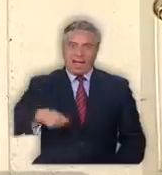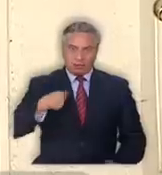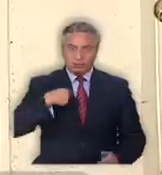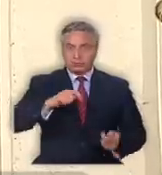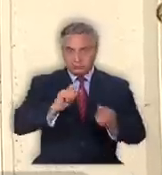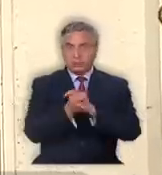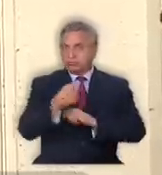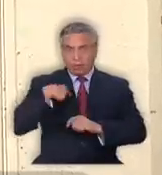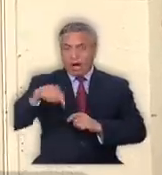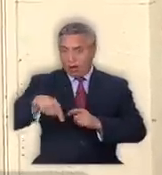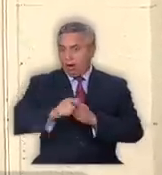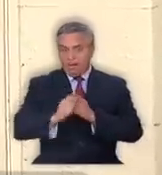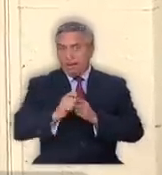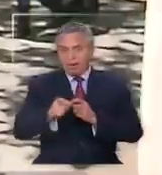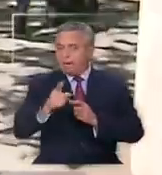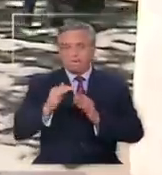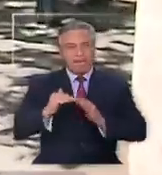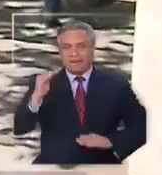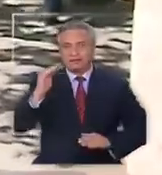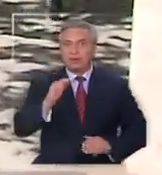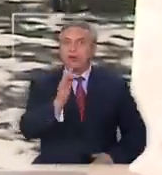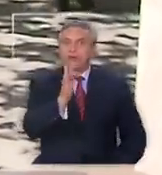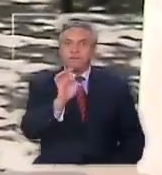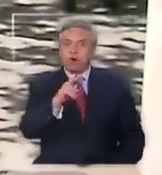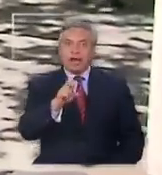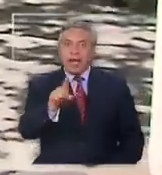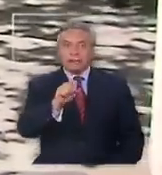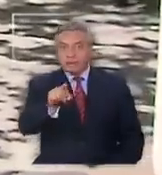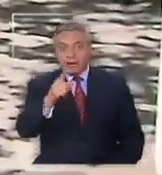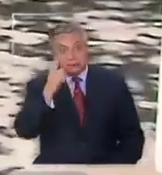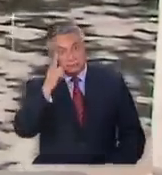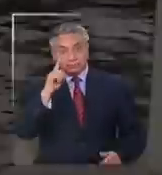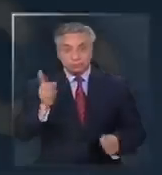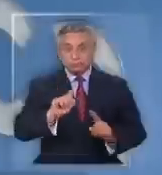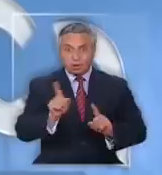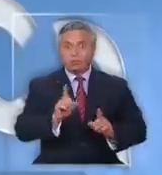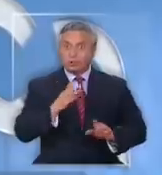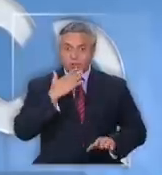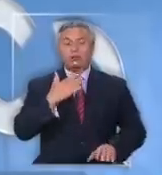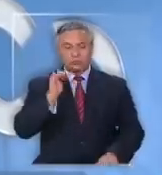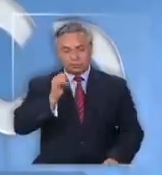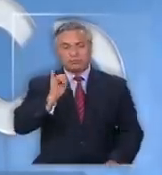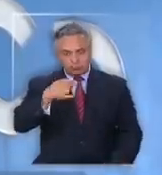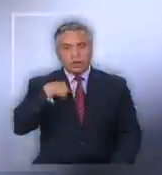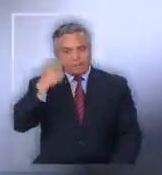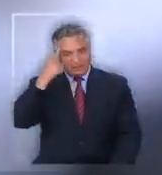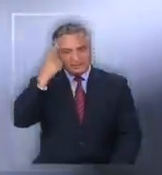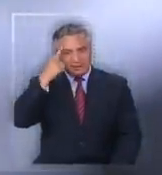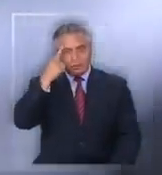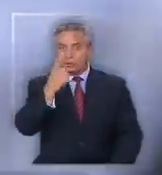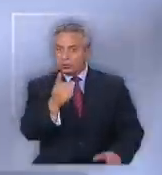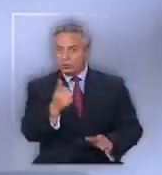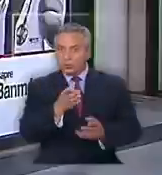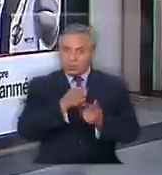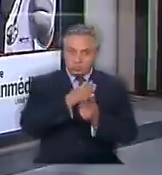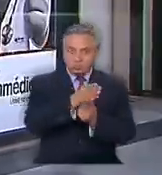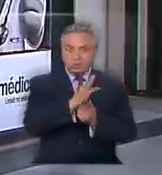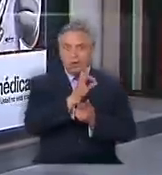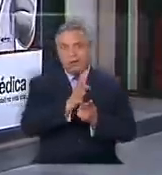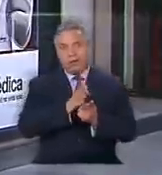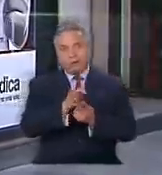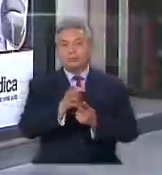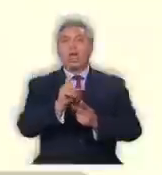salir más caro que lo que estoy pagando actualmente. ¿Y la opción FONASA no te la planteas de repente? Sí, lo he pensado. Es que para elegir entre un sistema y otro, existen